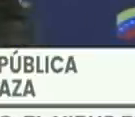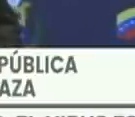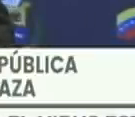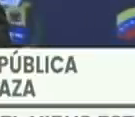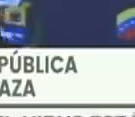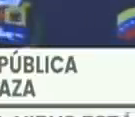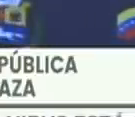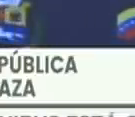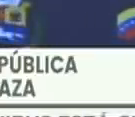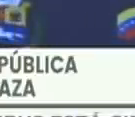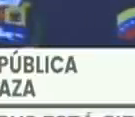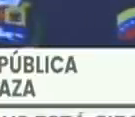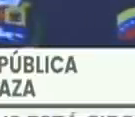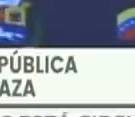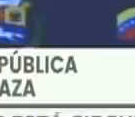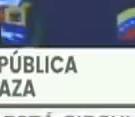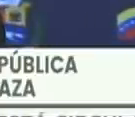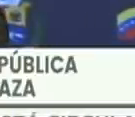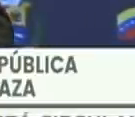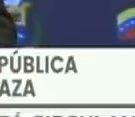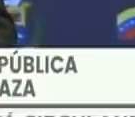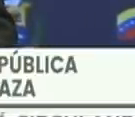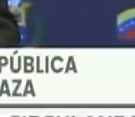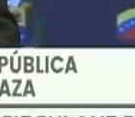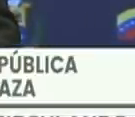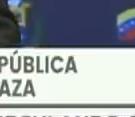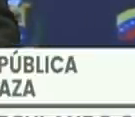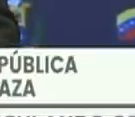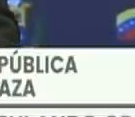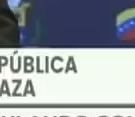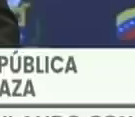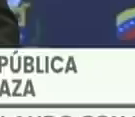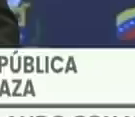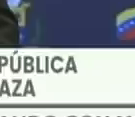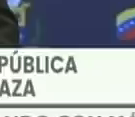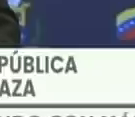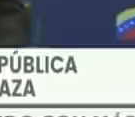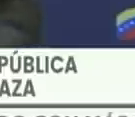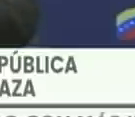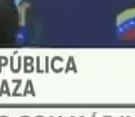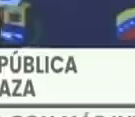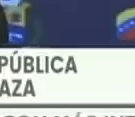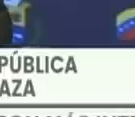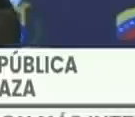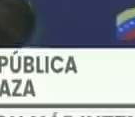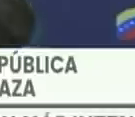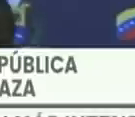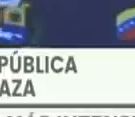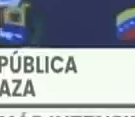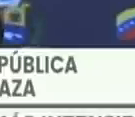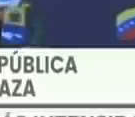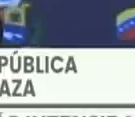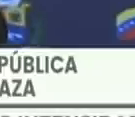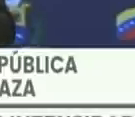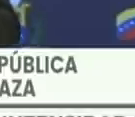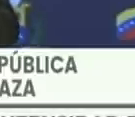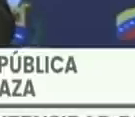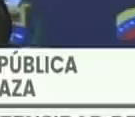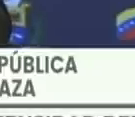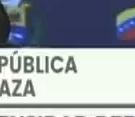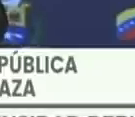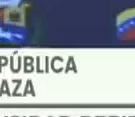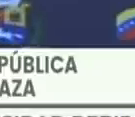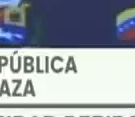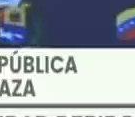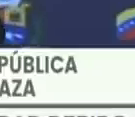que recorren esos 2.219 kilómetros. Y hay una frontera viva, una frontera social, una